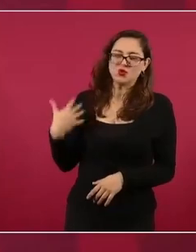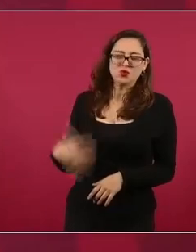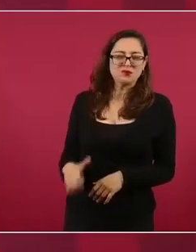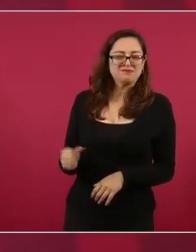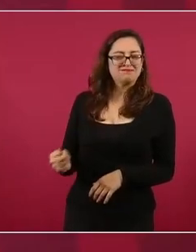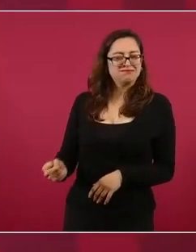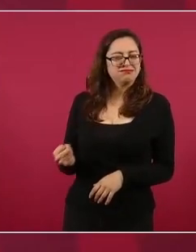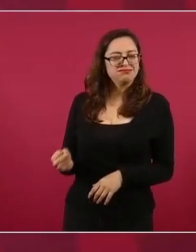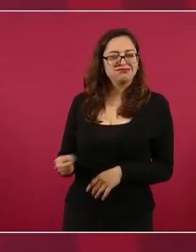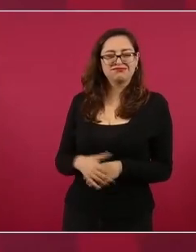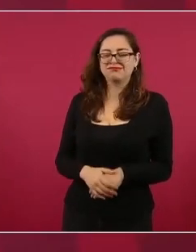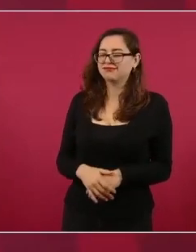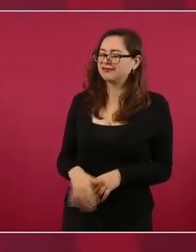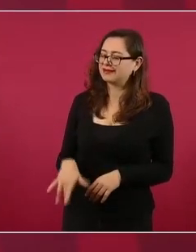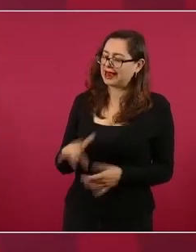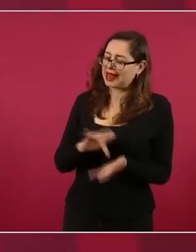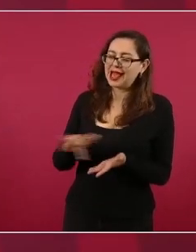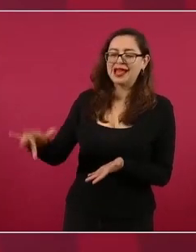risas.